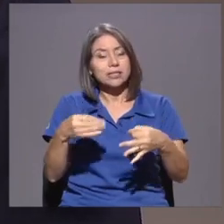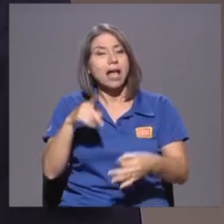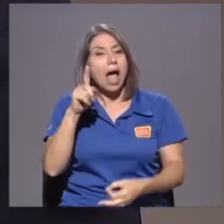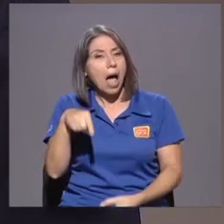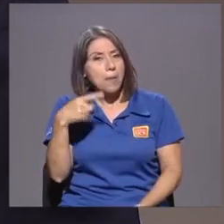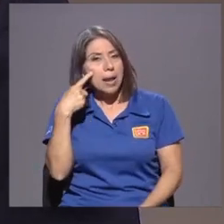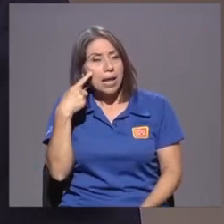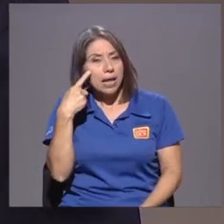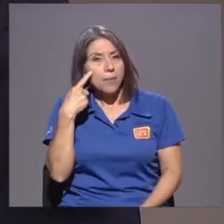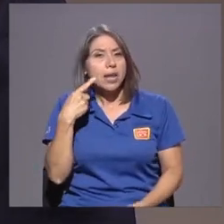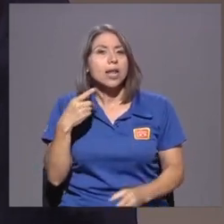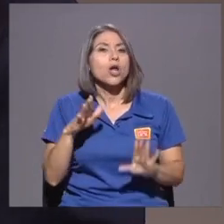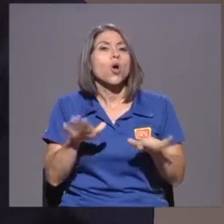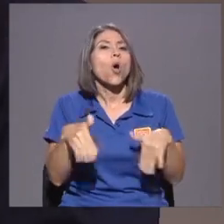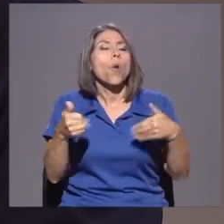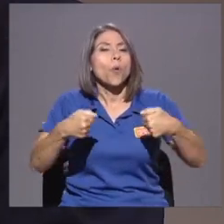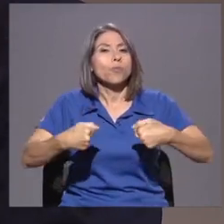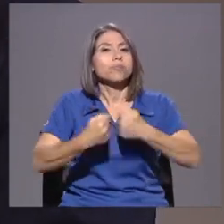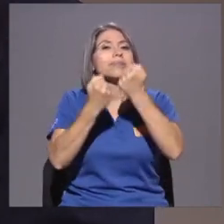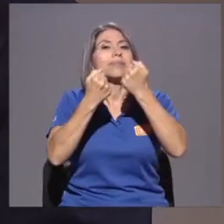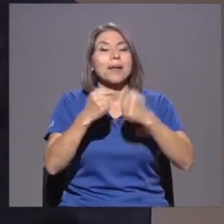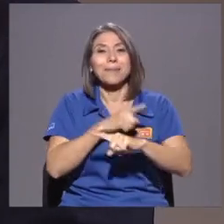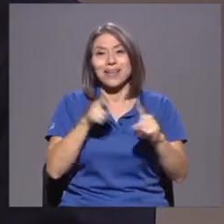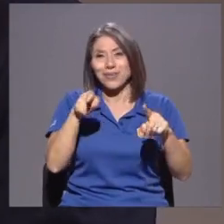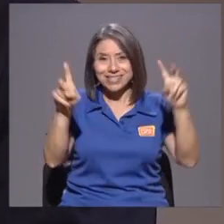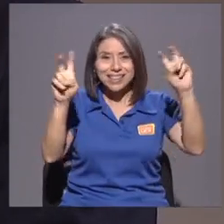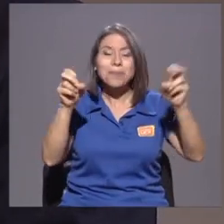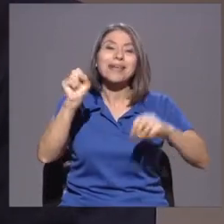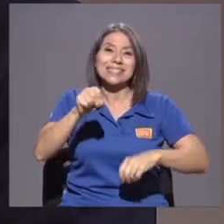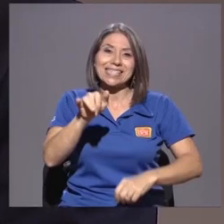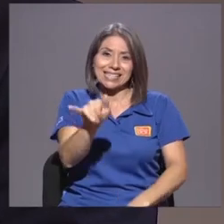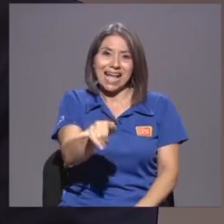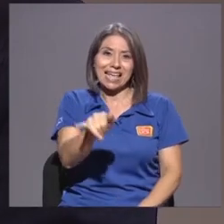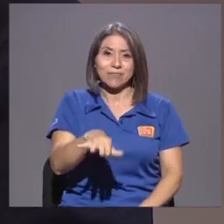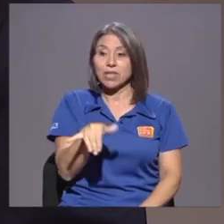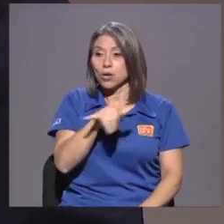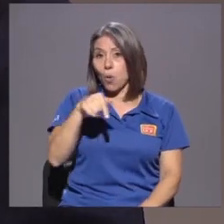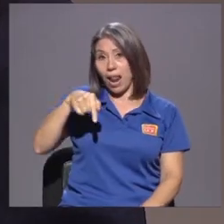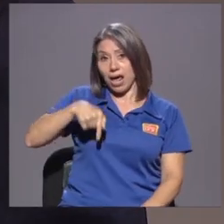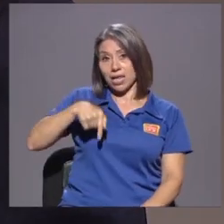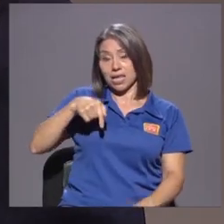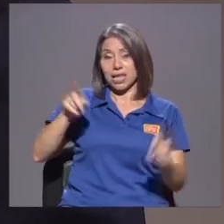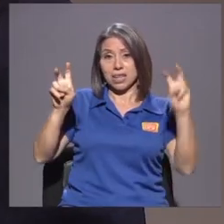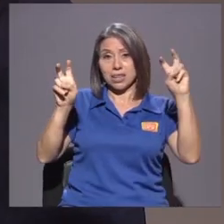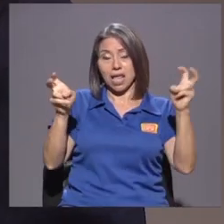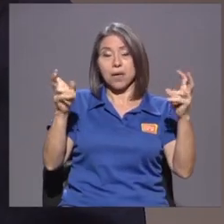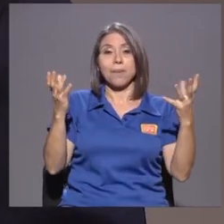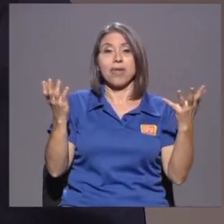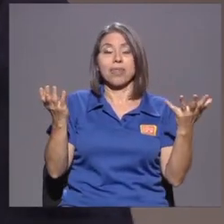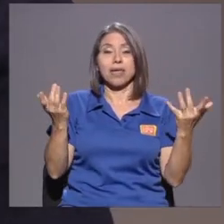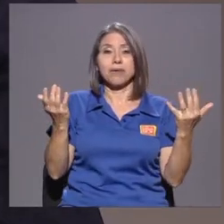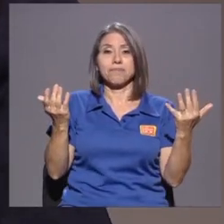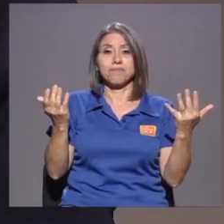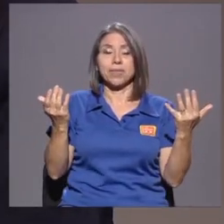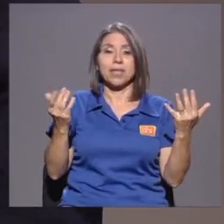cómo lo afronta pero si es un tema que está ahí cómo está aquí el tema de las pensiones de